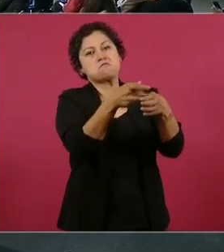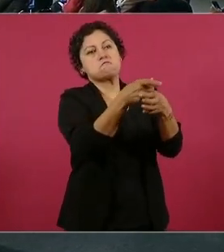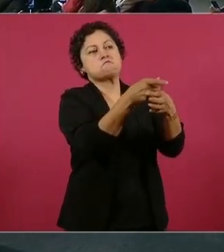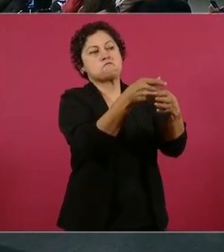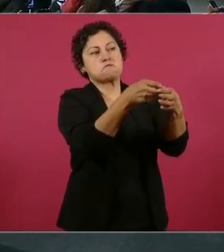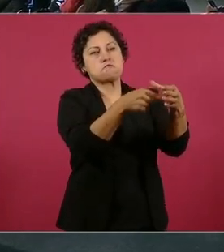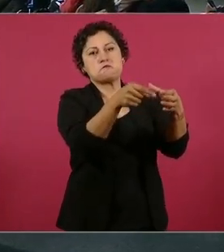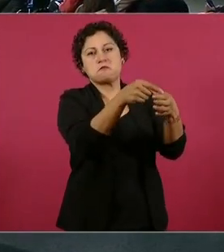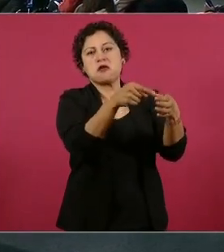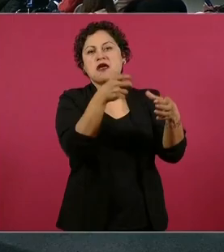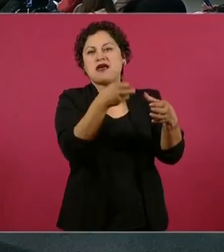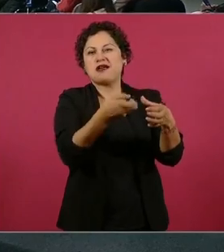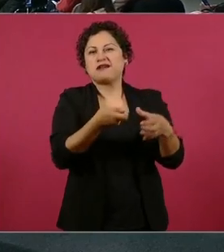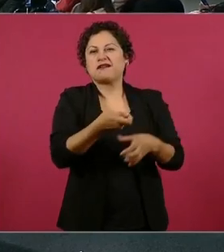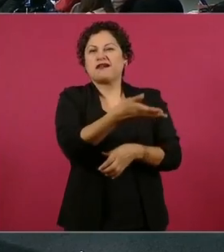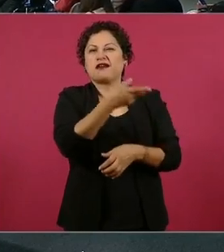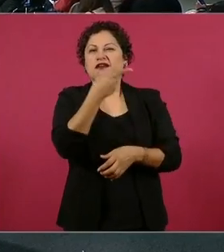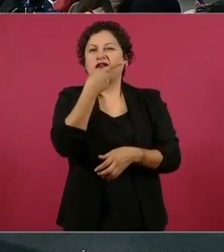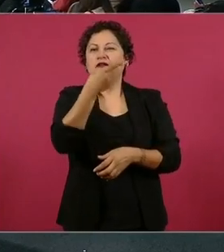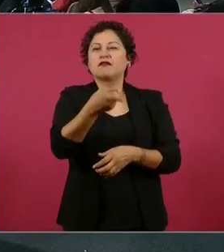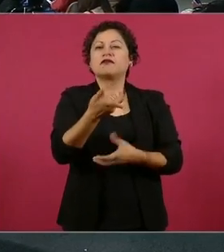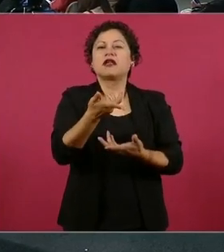aspiracionistas,